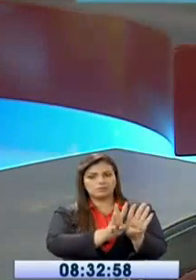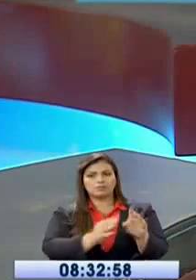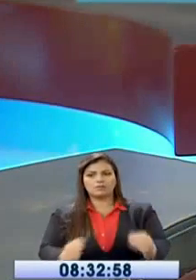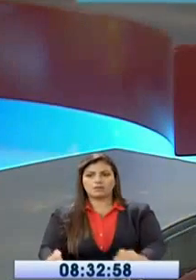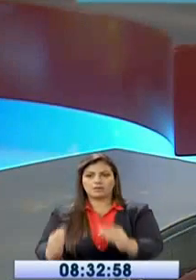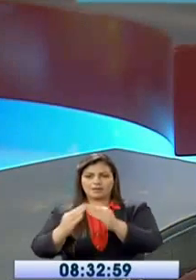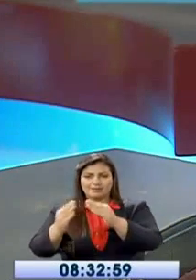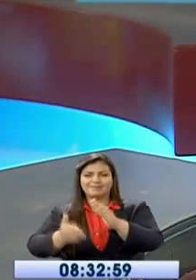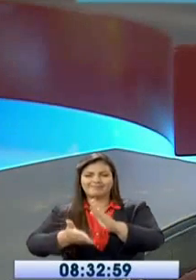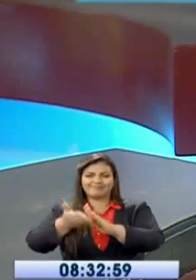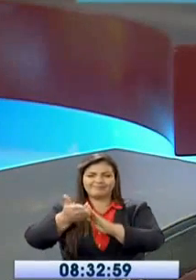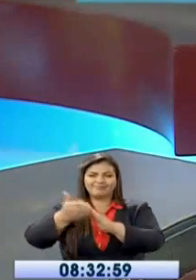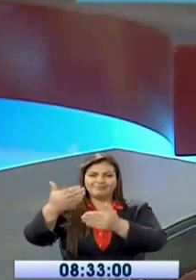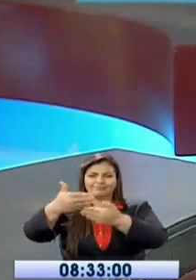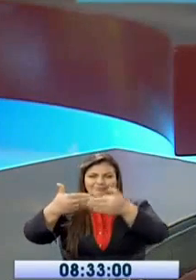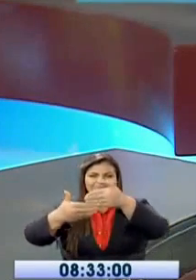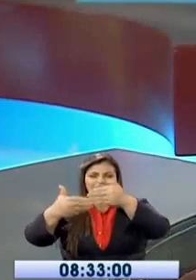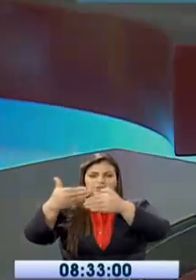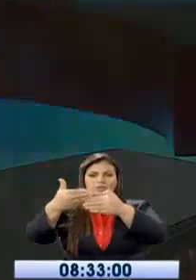varias personas.